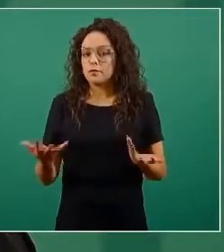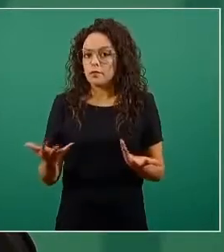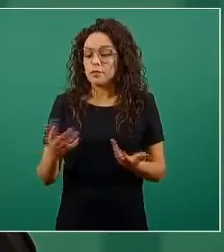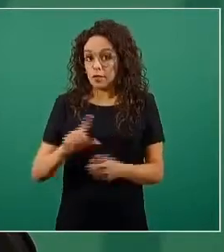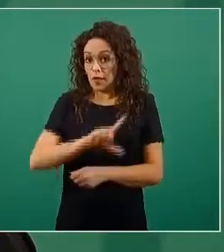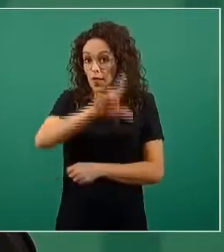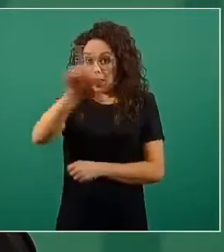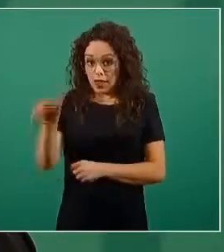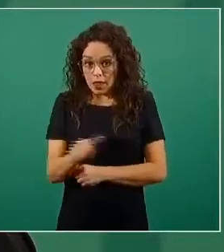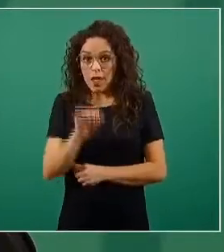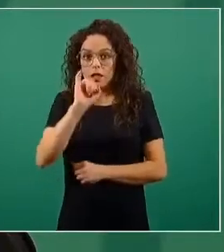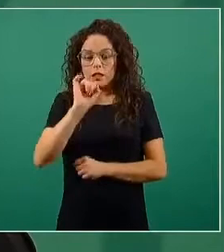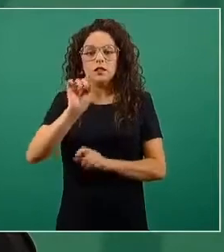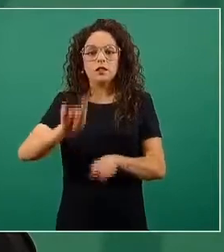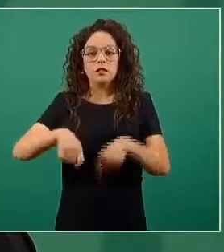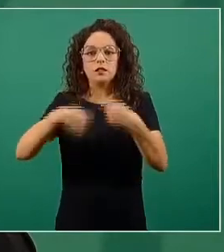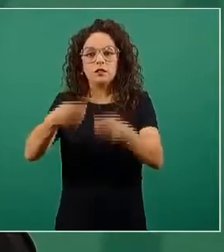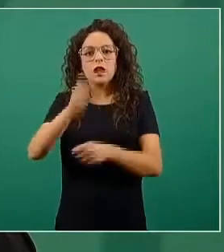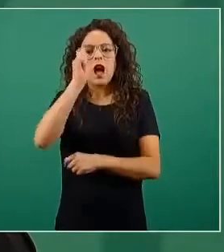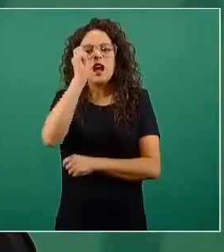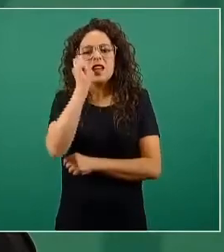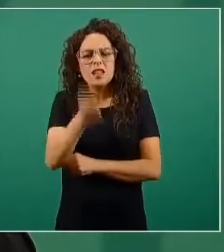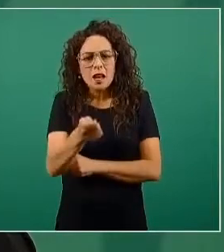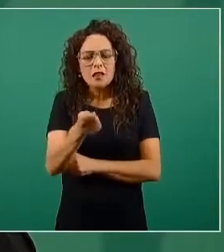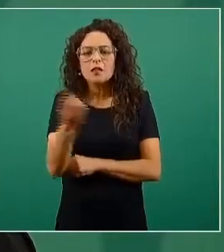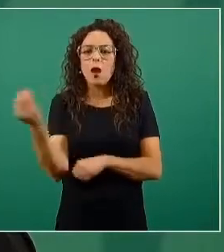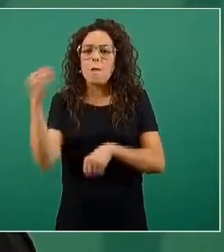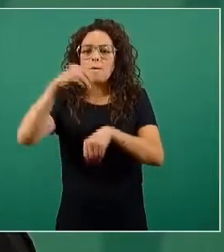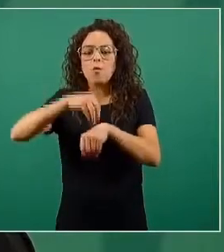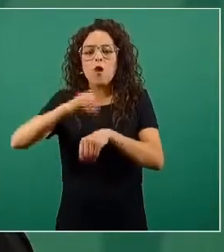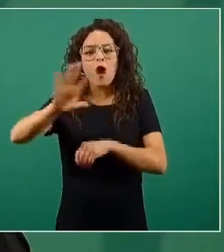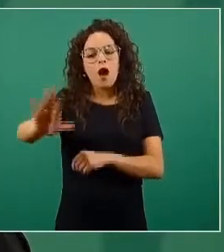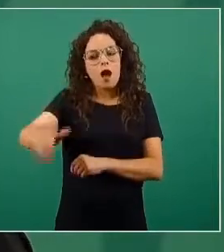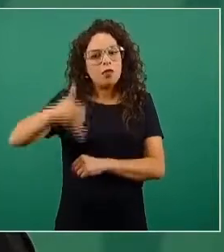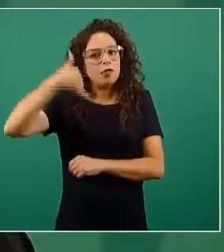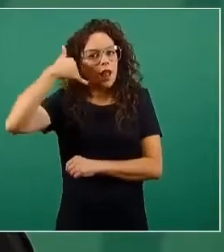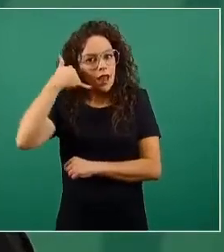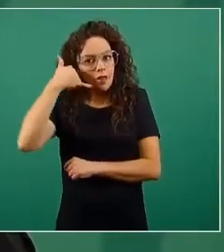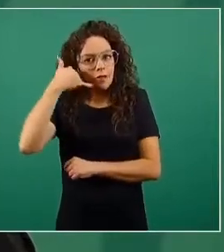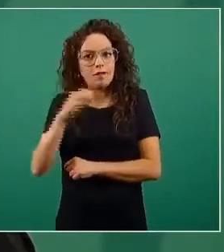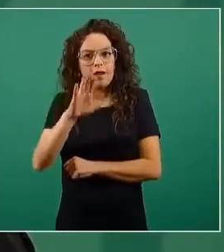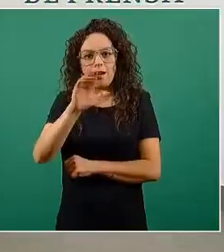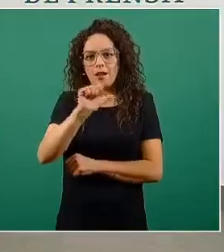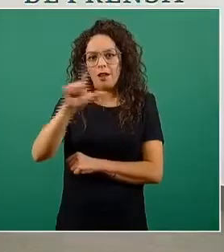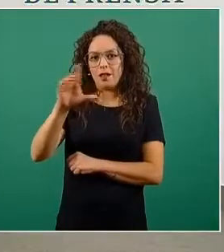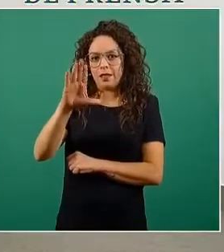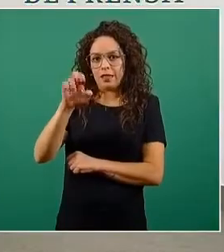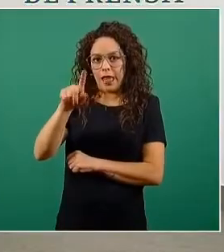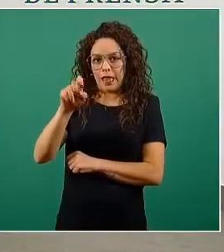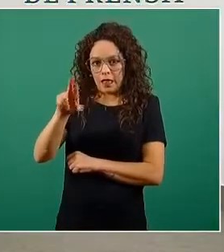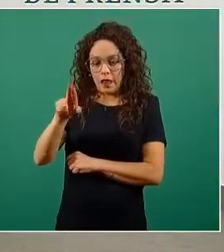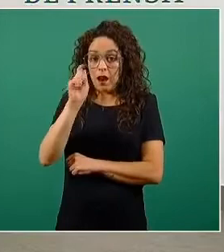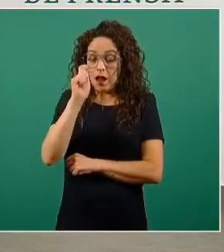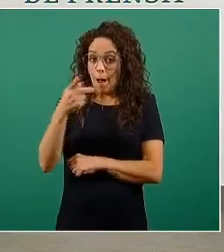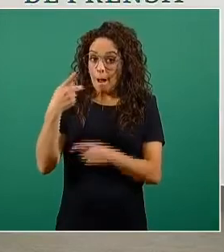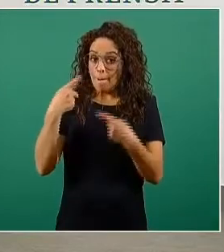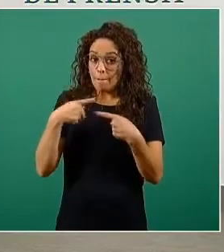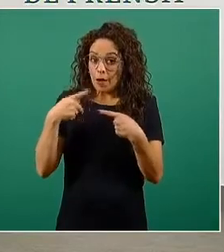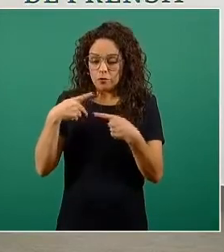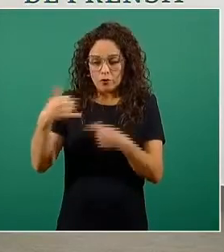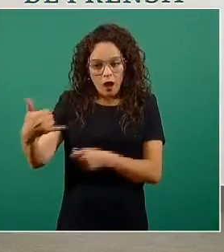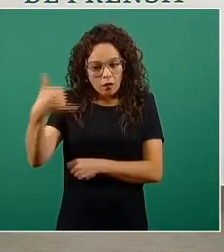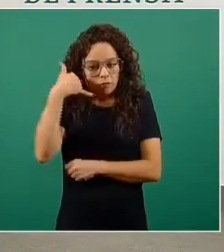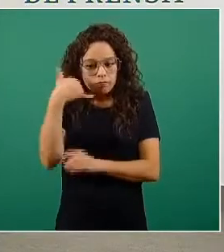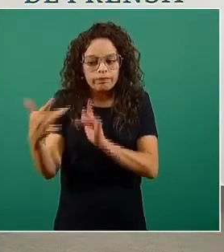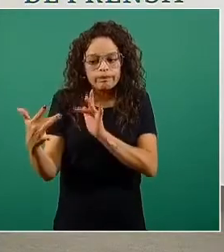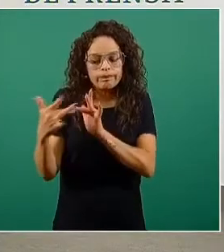en algún momento dado un call center, que en el call center obviamente ustedes saben que ya hay un trato persona a persona, en donde por ejemplo